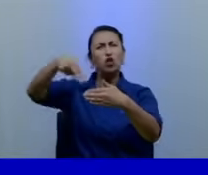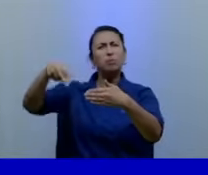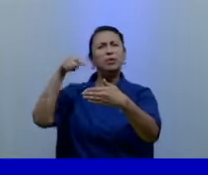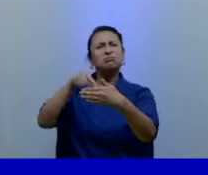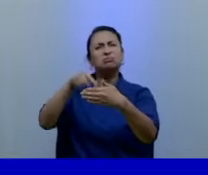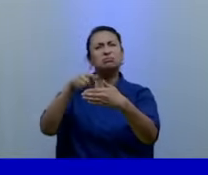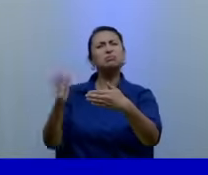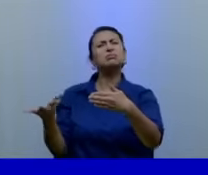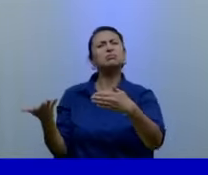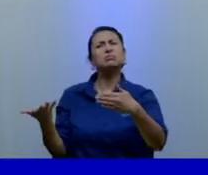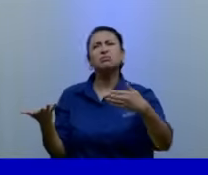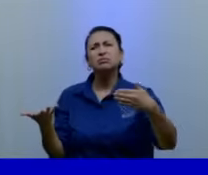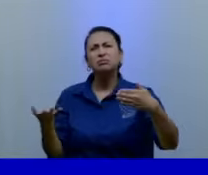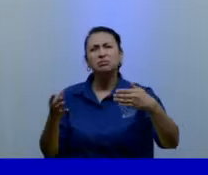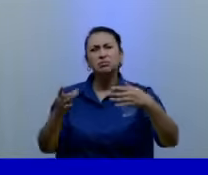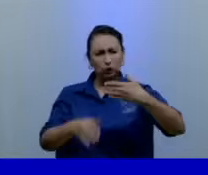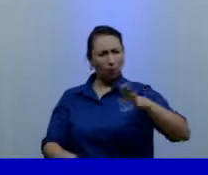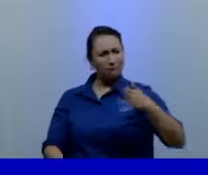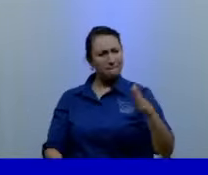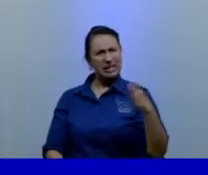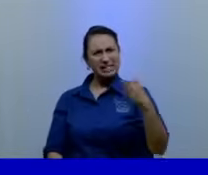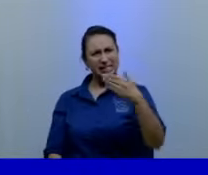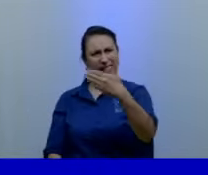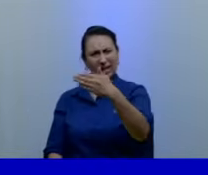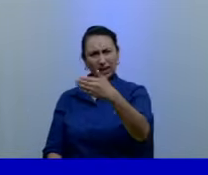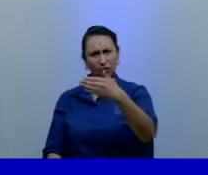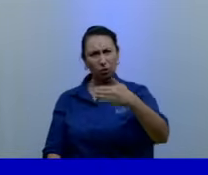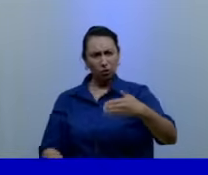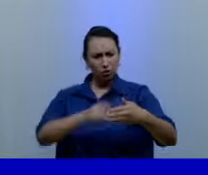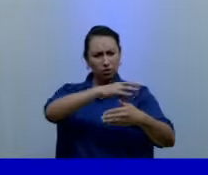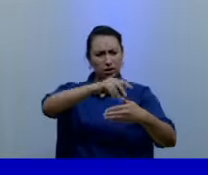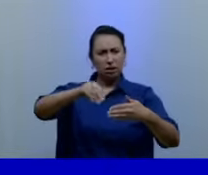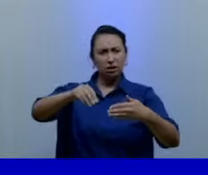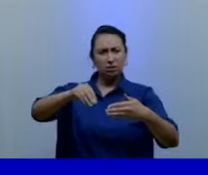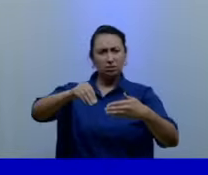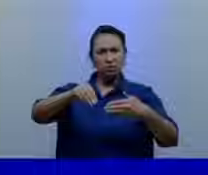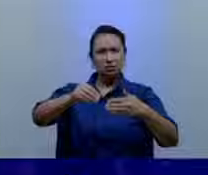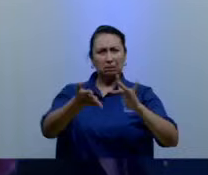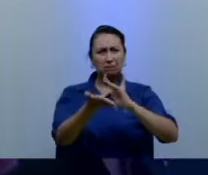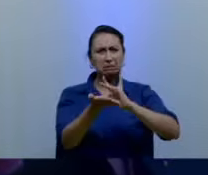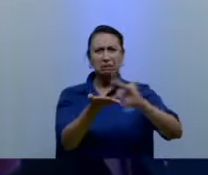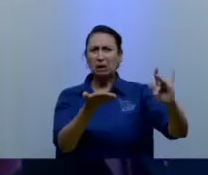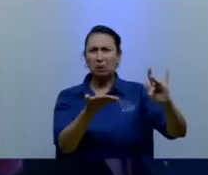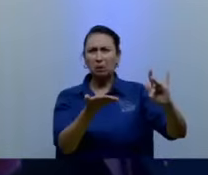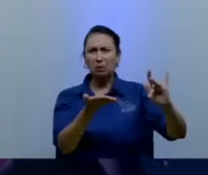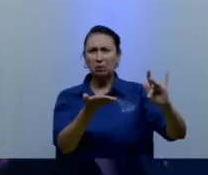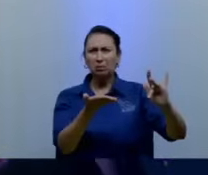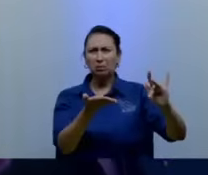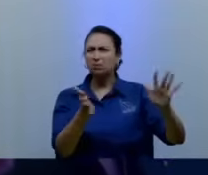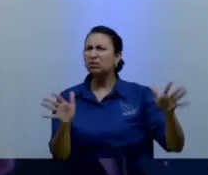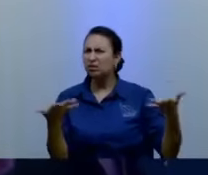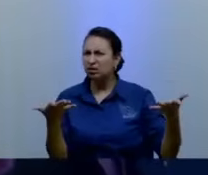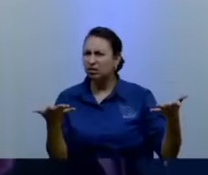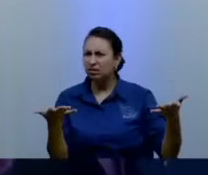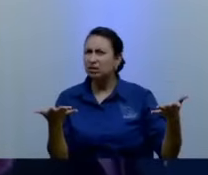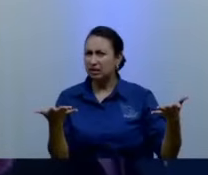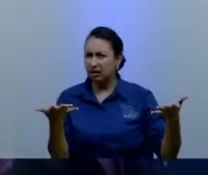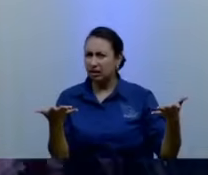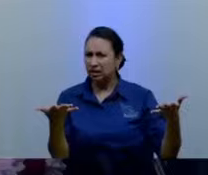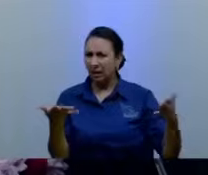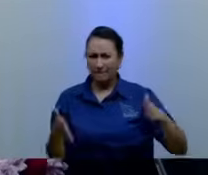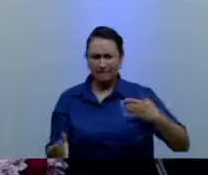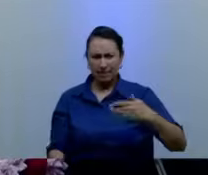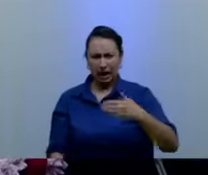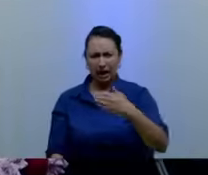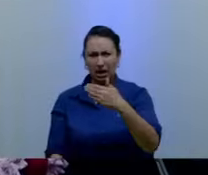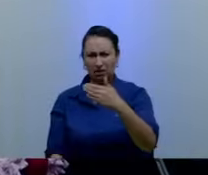¿Ah? ¿Eso es un pescado qué? Seco, así se llama, pescado seco. Pero no tiene bacalao,